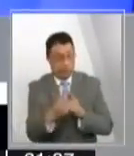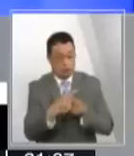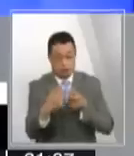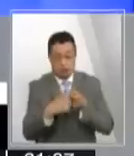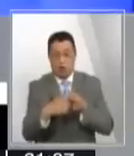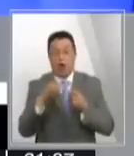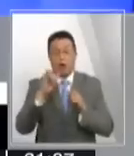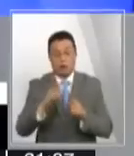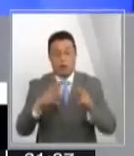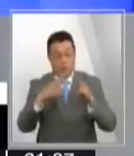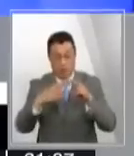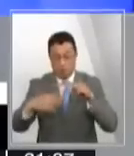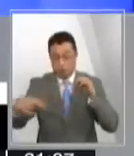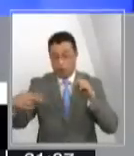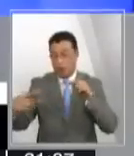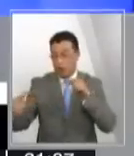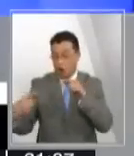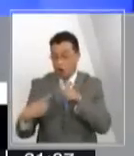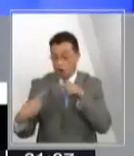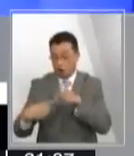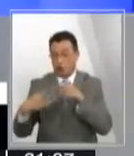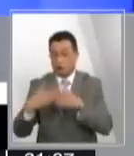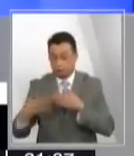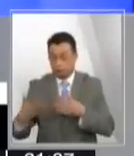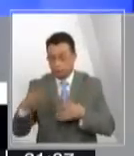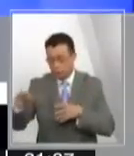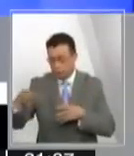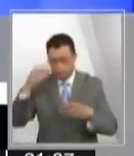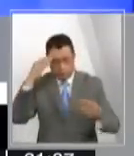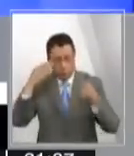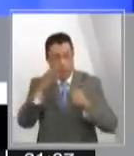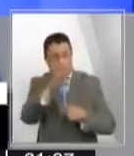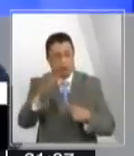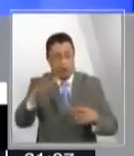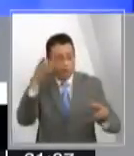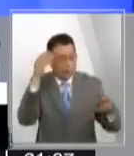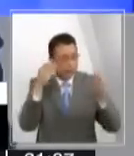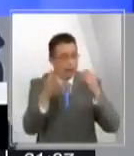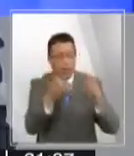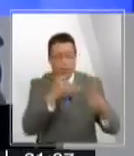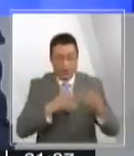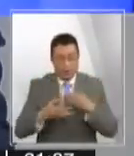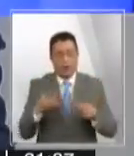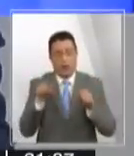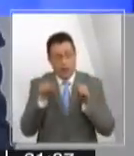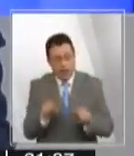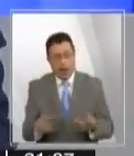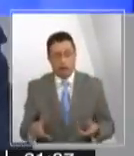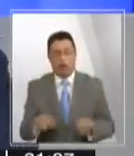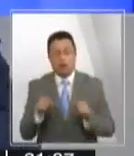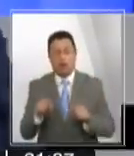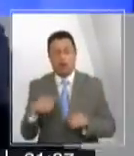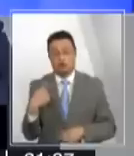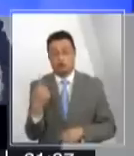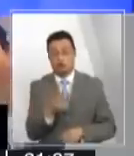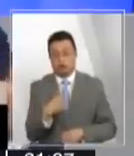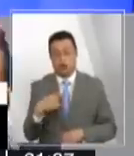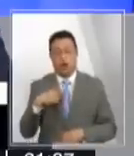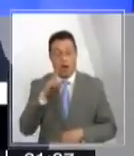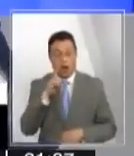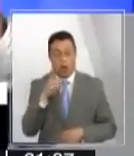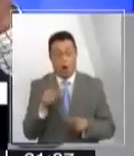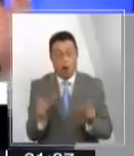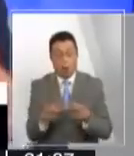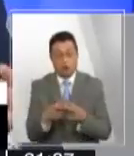tiendan puentes con la oposición, que recojan lo que los ciudadanos plantean. Y yo tengo la impresión que nosotros estamos con un comité